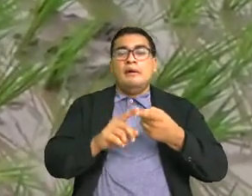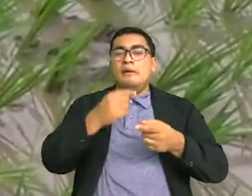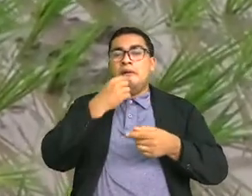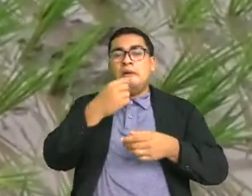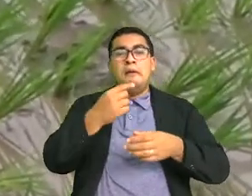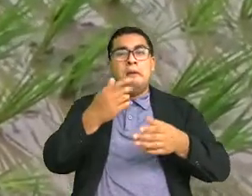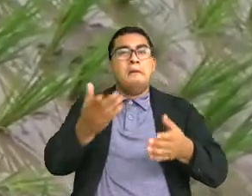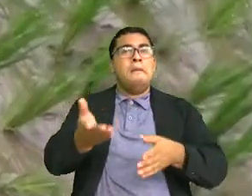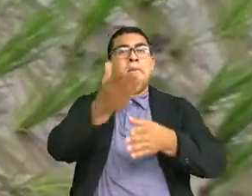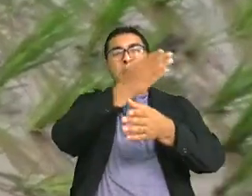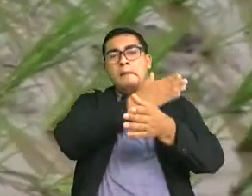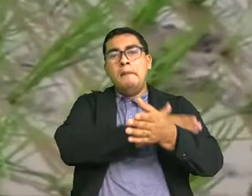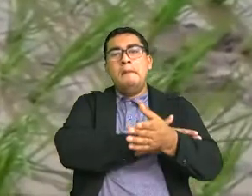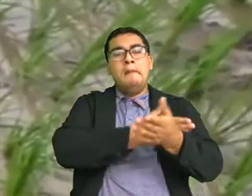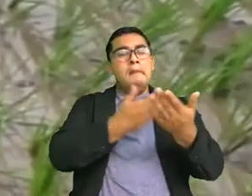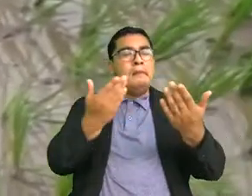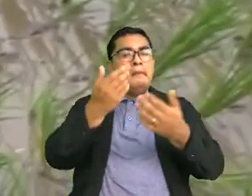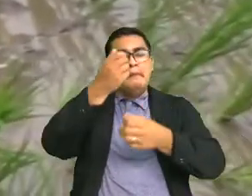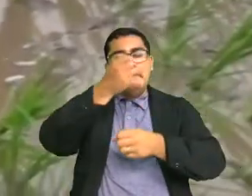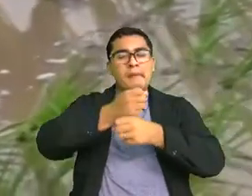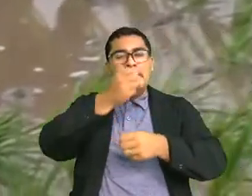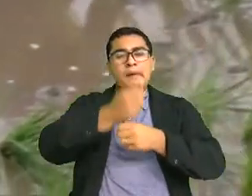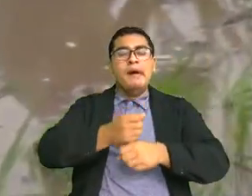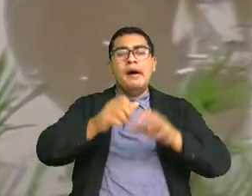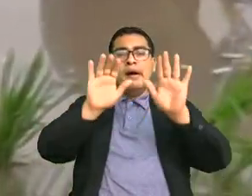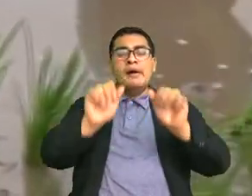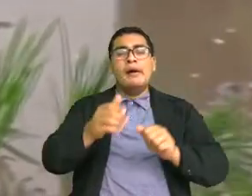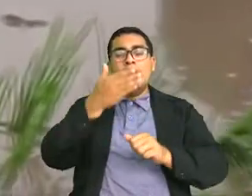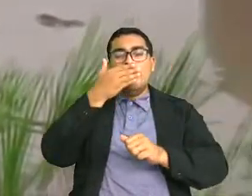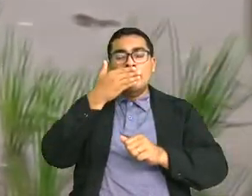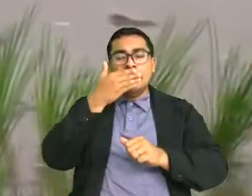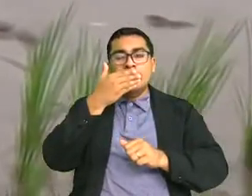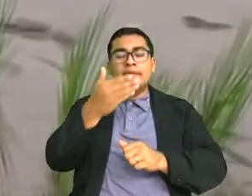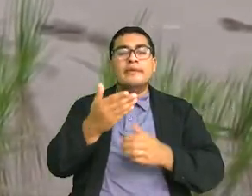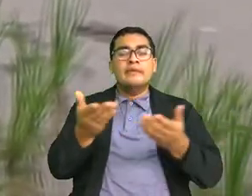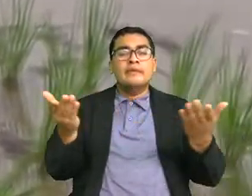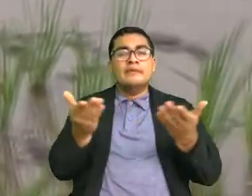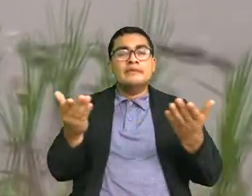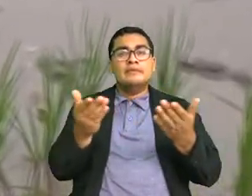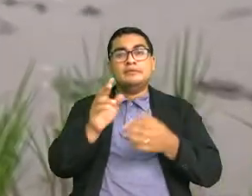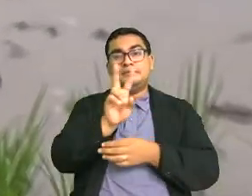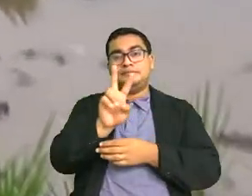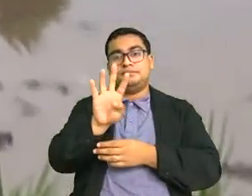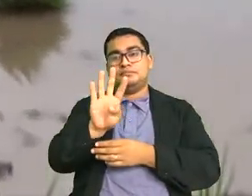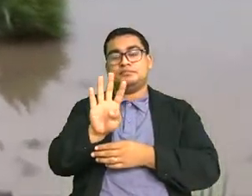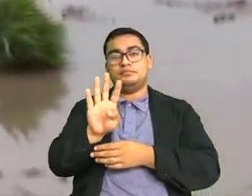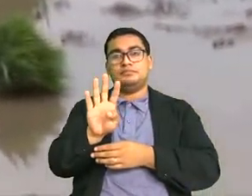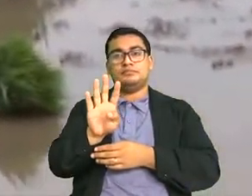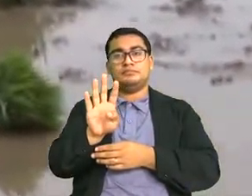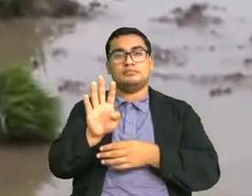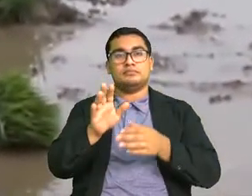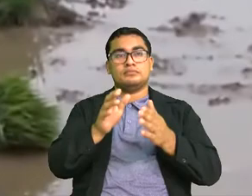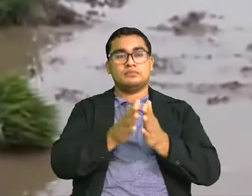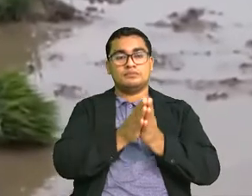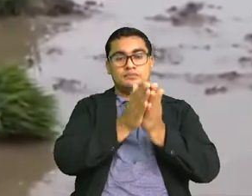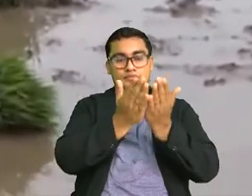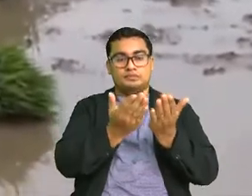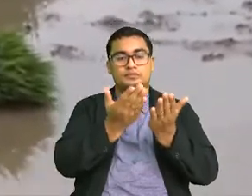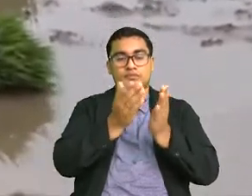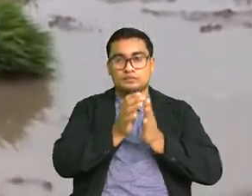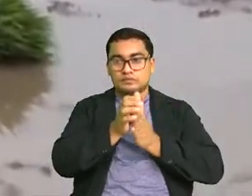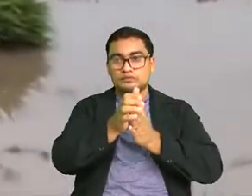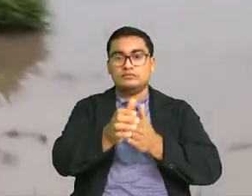antes del ciclo sí sí ya nosotros preparamos condiciones como más de 24 guías técnicas es decir de acompañamiento a la familia